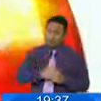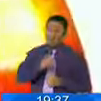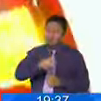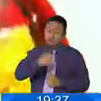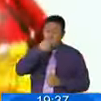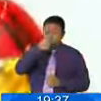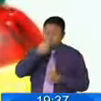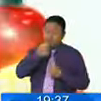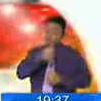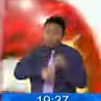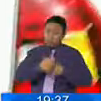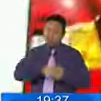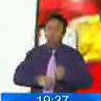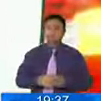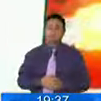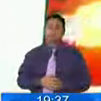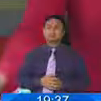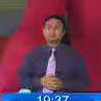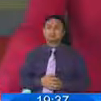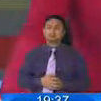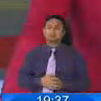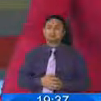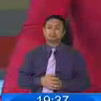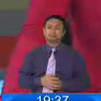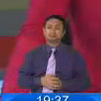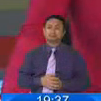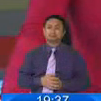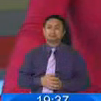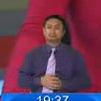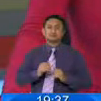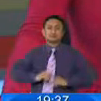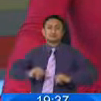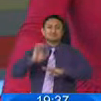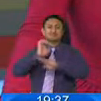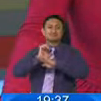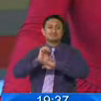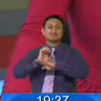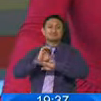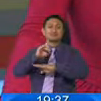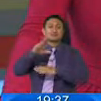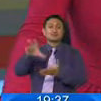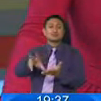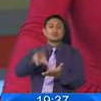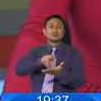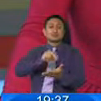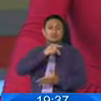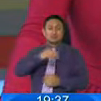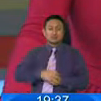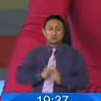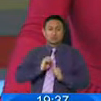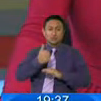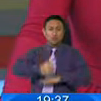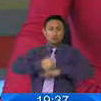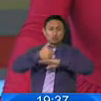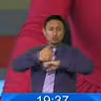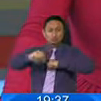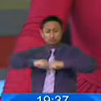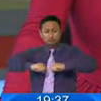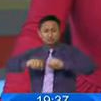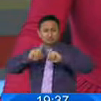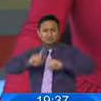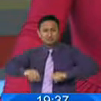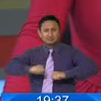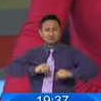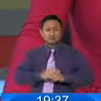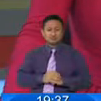tráfico. Informó Charlie Pisa. Recorremos el país. En la provincia de Napo, autoridades de control realizaron varios operativos